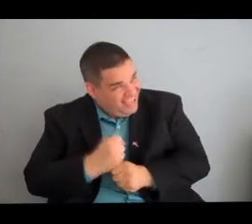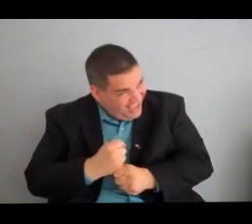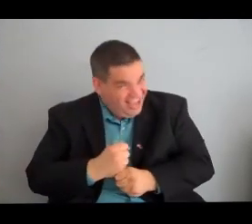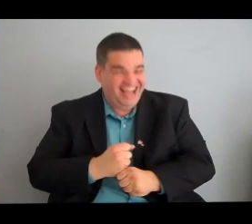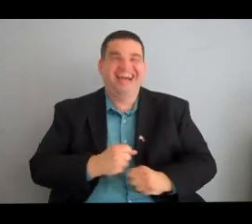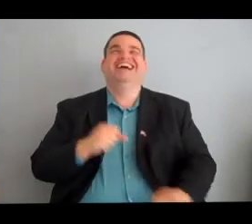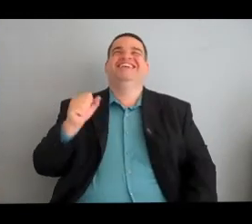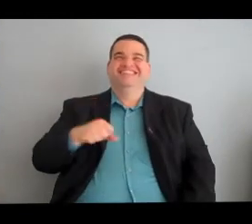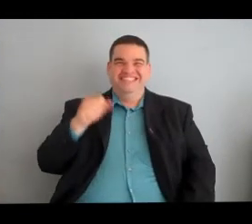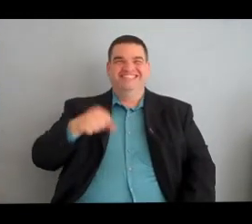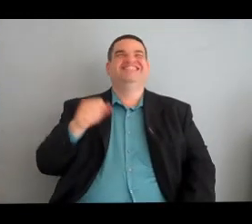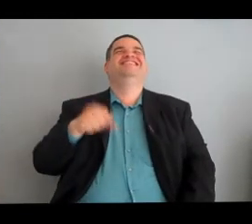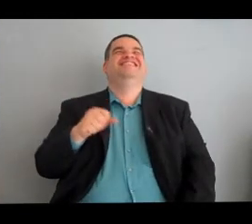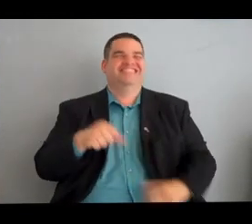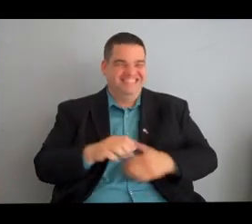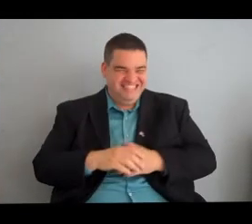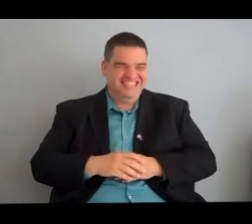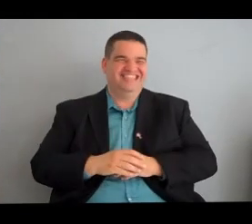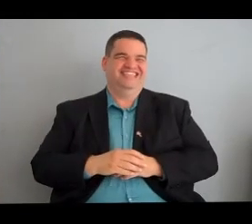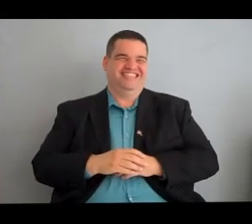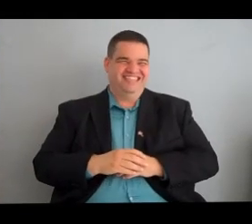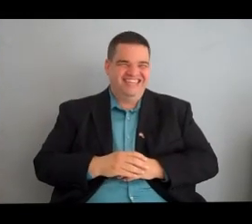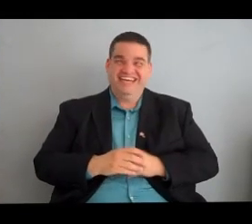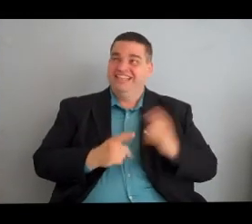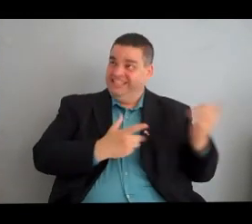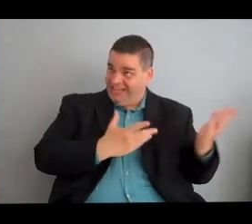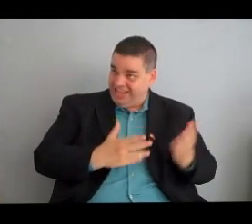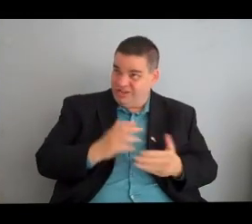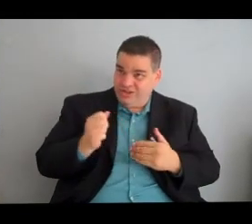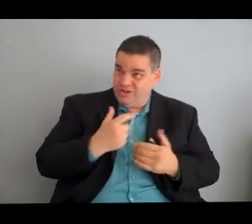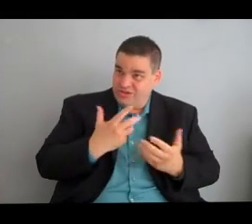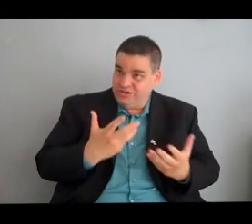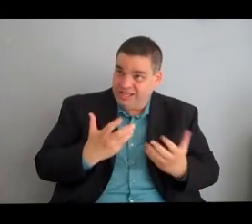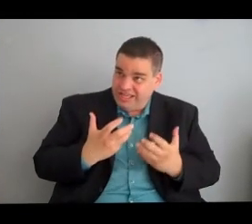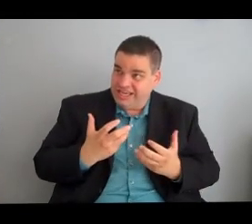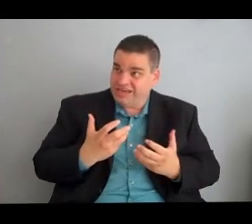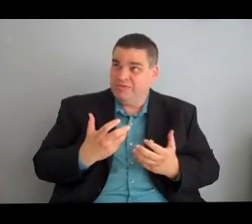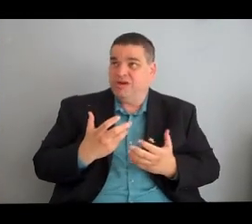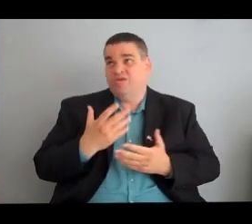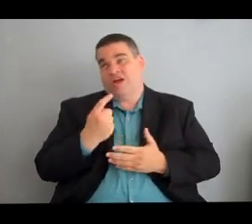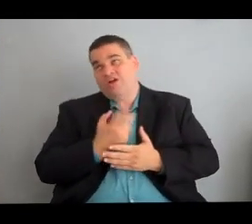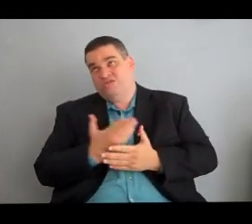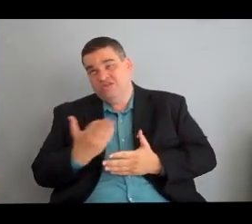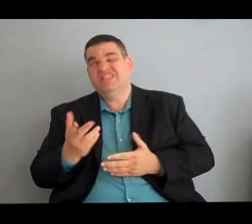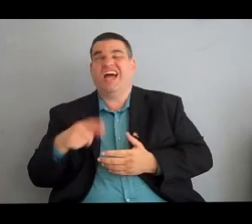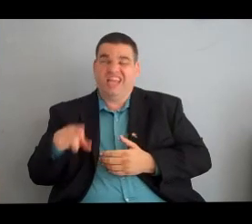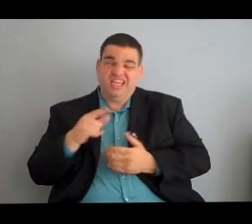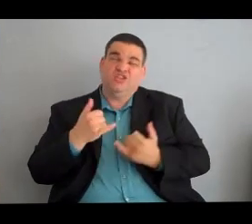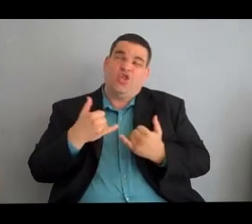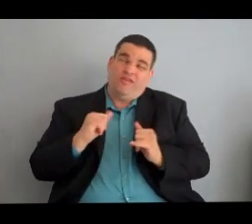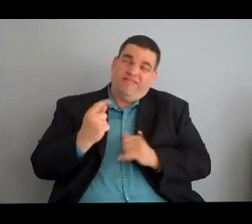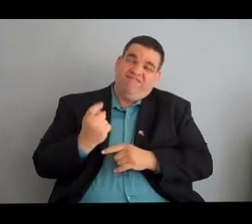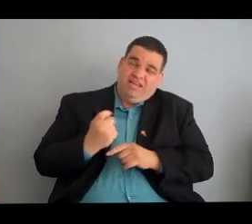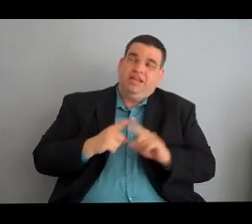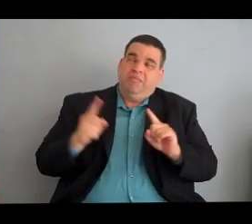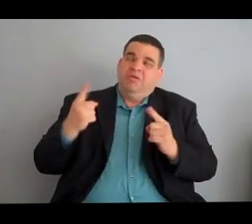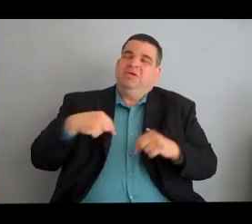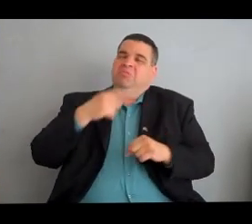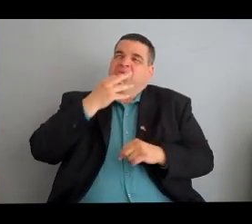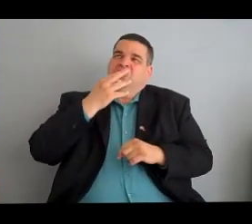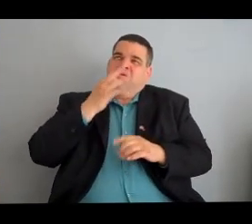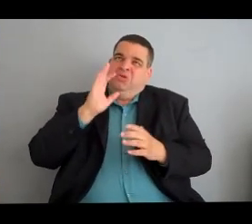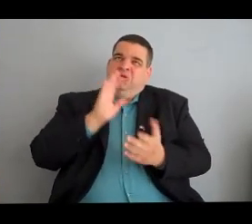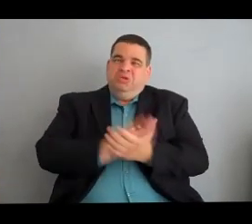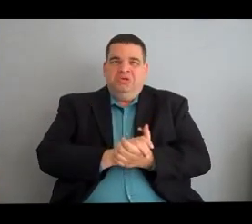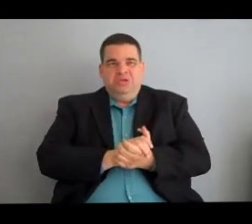¿Y a ti te trajeron todo lo que tú querías, Alex? A mí, bueno, hay unas cositas ahí que todavía, ¿no? Pero eso viene. Ay. Para Reyes. Sí, para Reyes